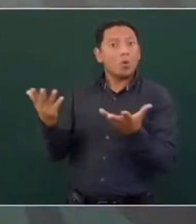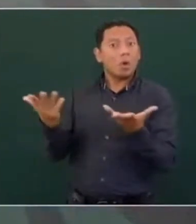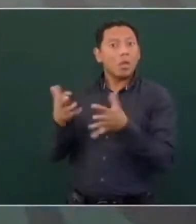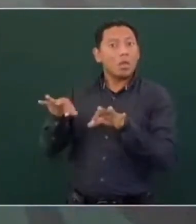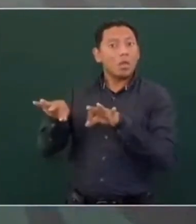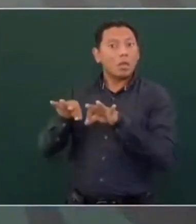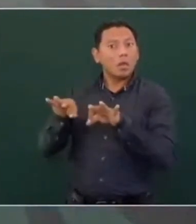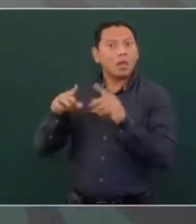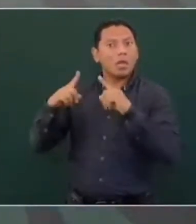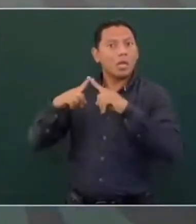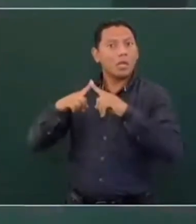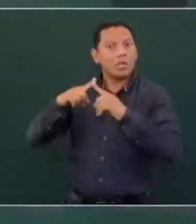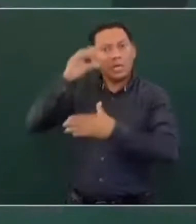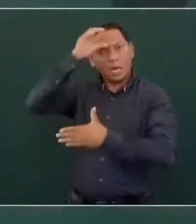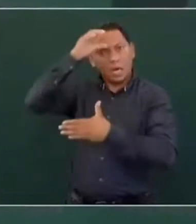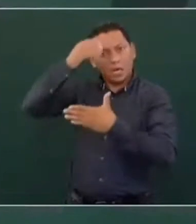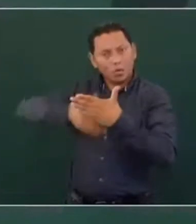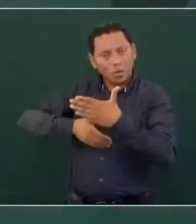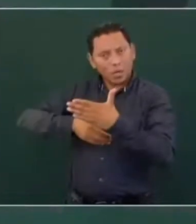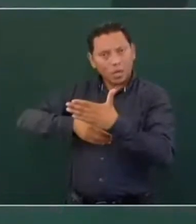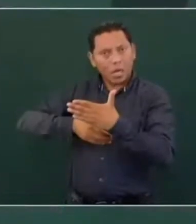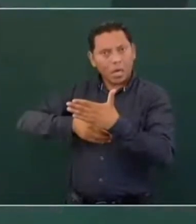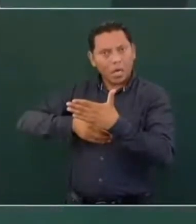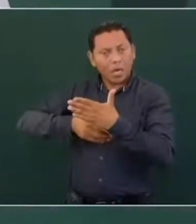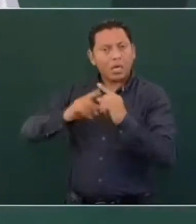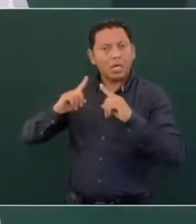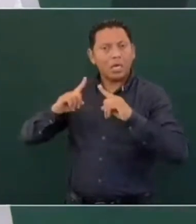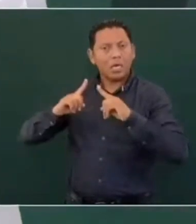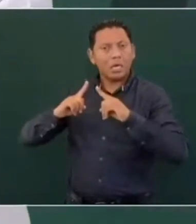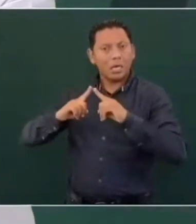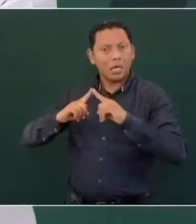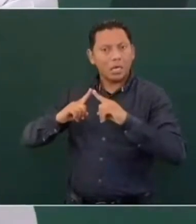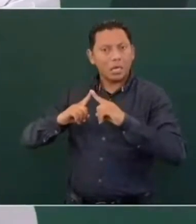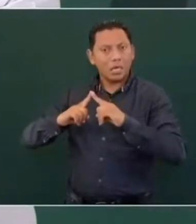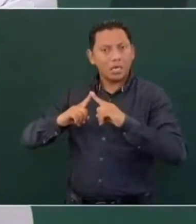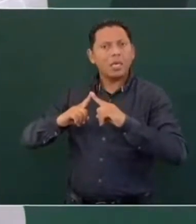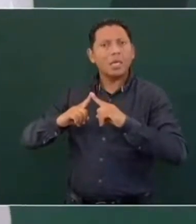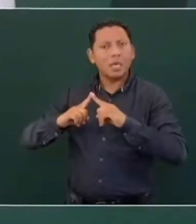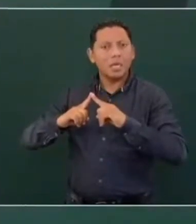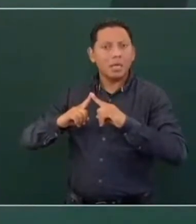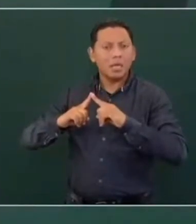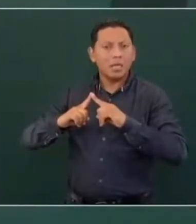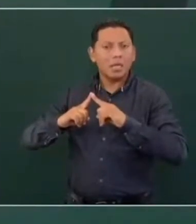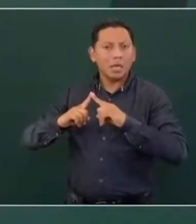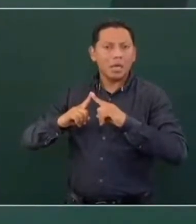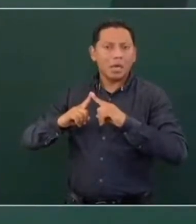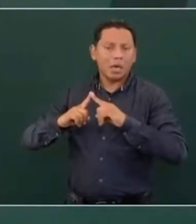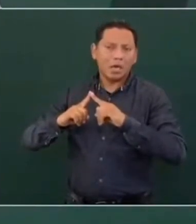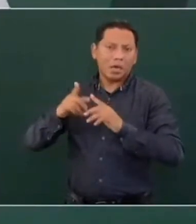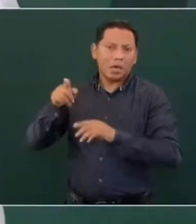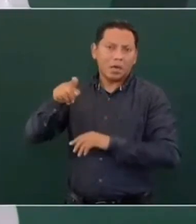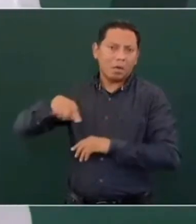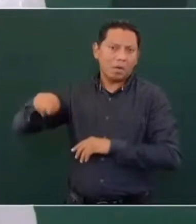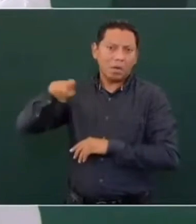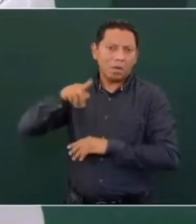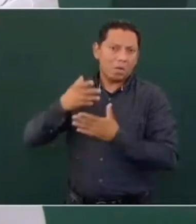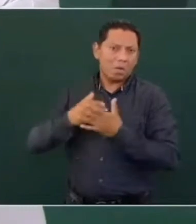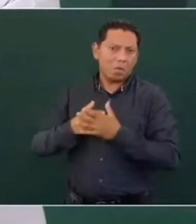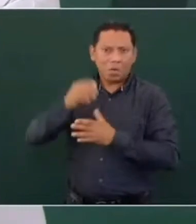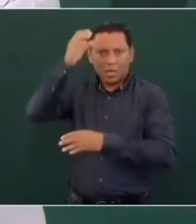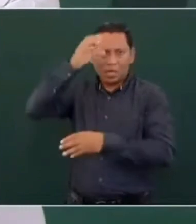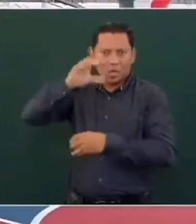Me refiero a la Iglesia Católica y me refiero a la Iglesia Evangélica con todas